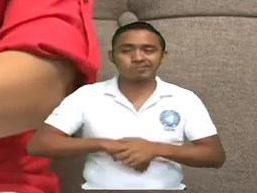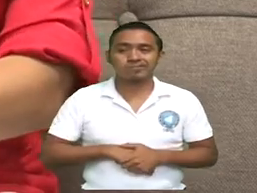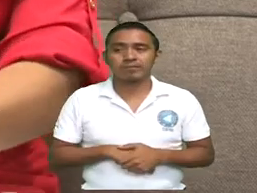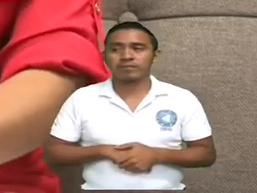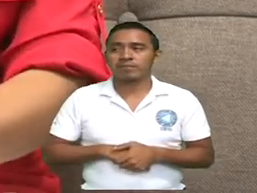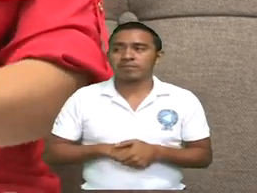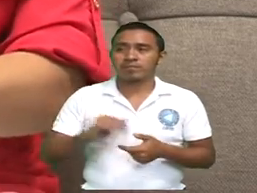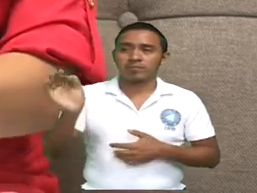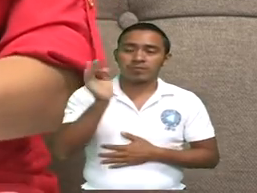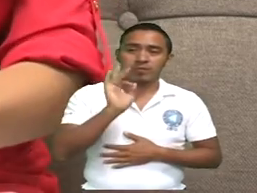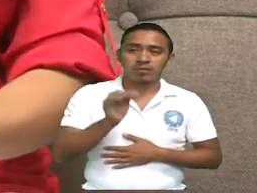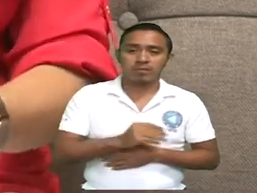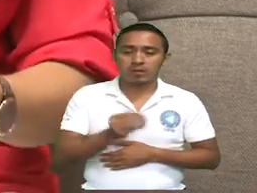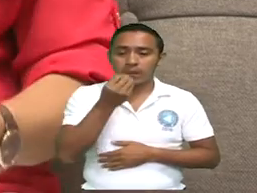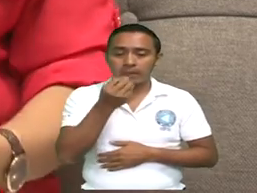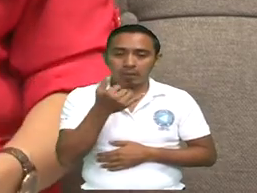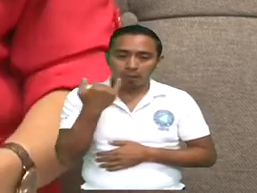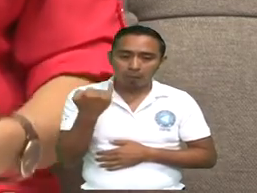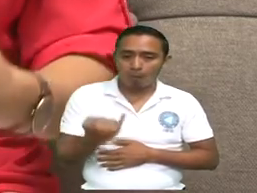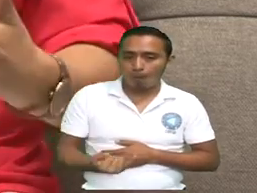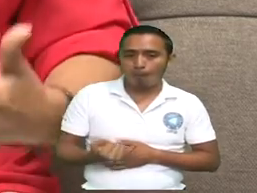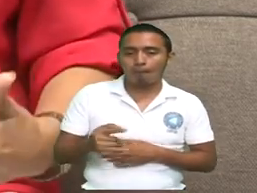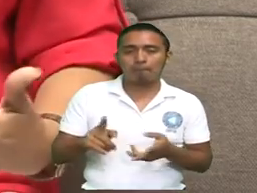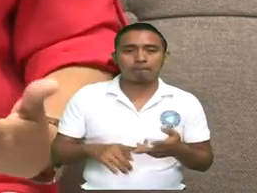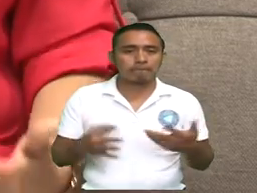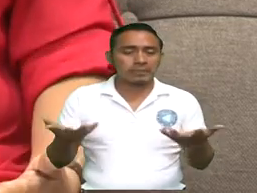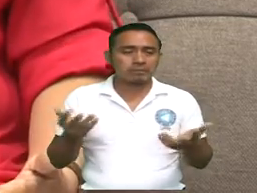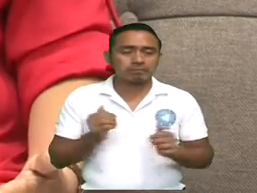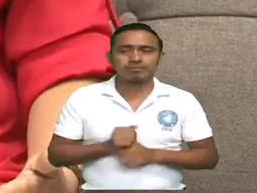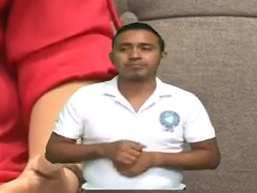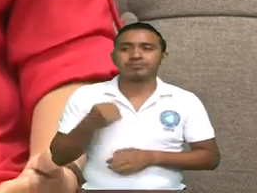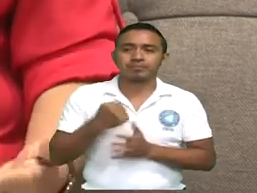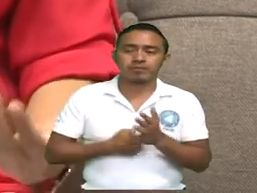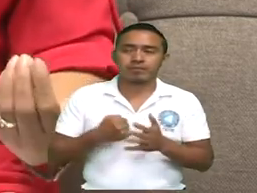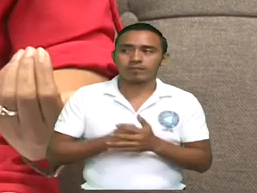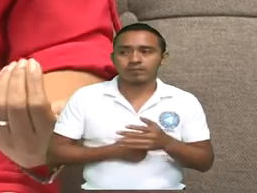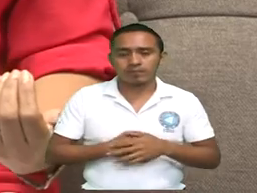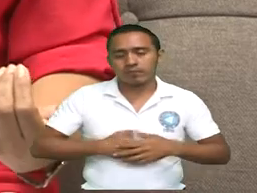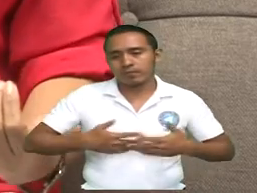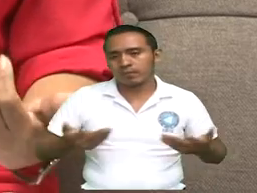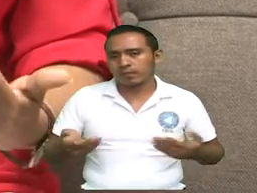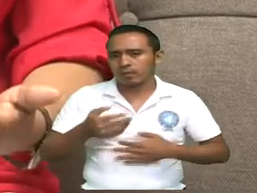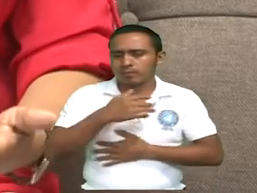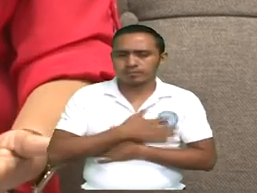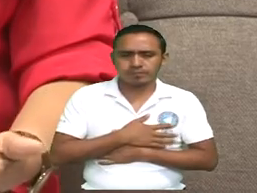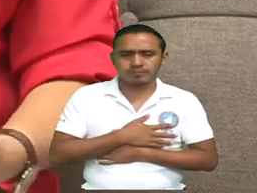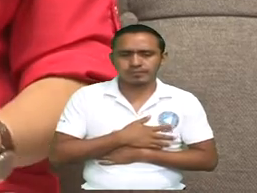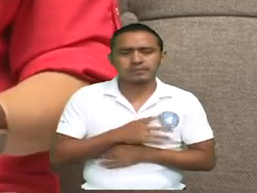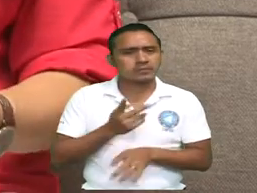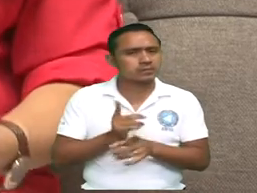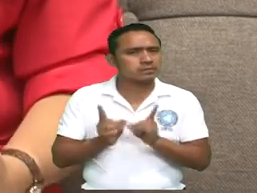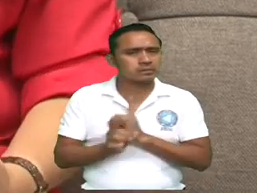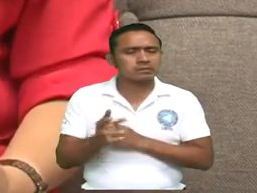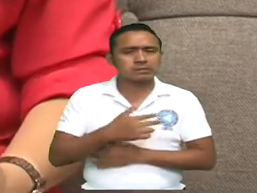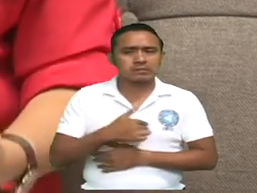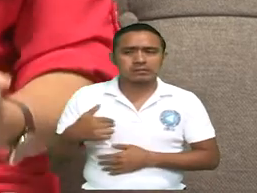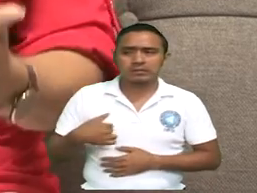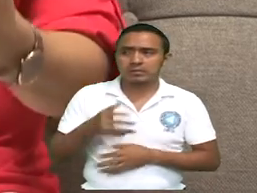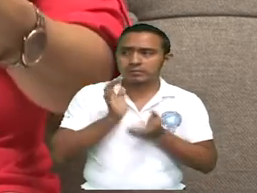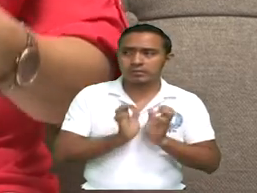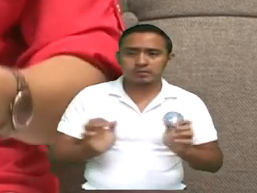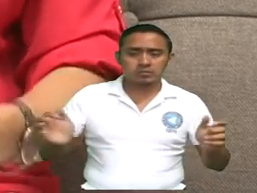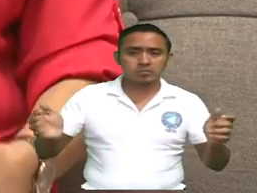medidas nada más, a ver si estaban desnutridos, a ver si no estaban, pero nosotros siempre en la batalla de decir, bueno, pero hay que hacer algo, pues, si los niños